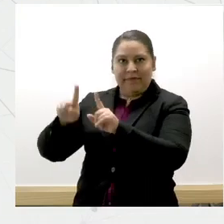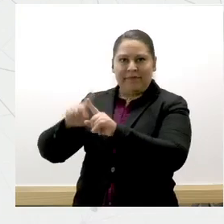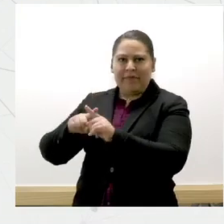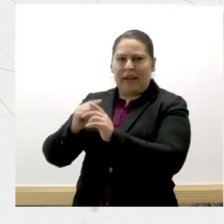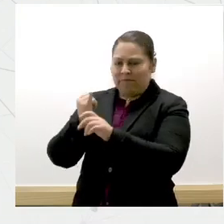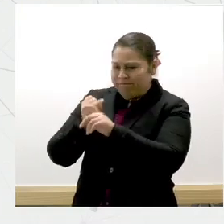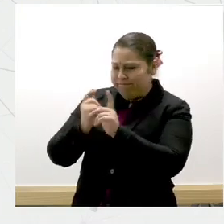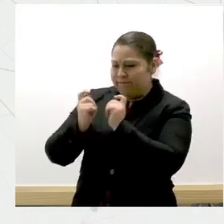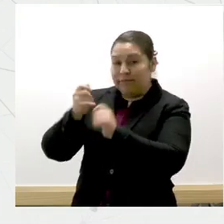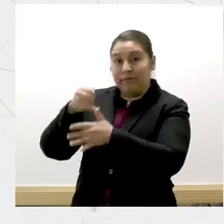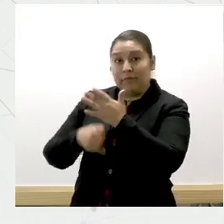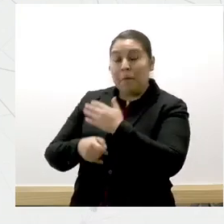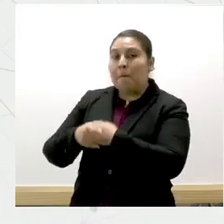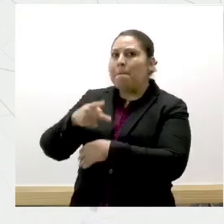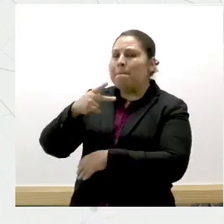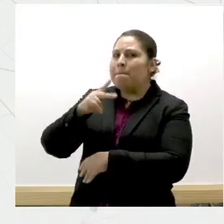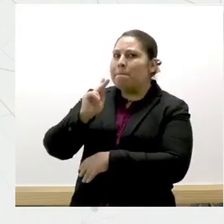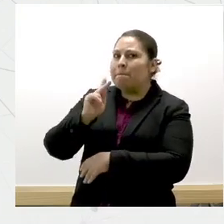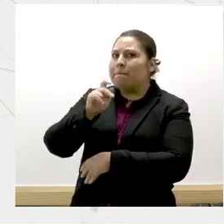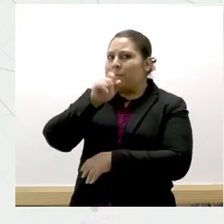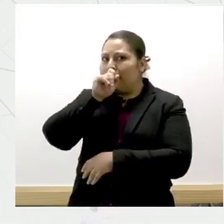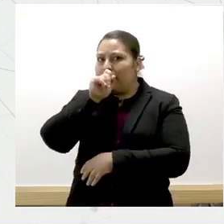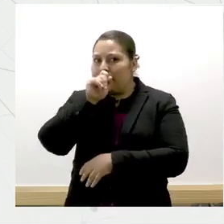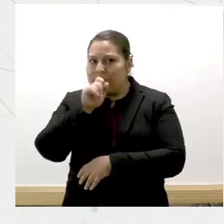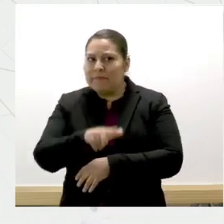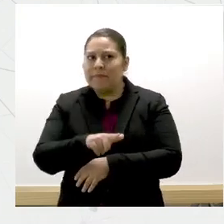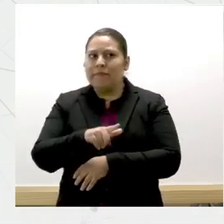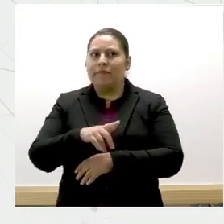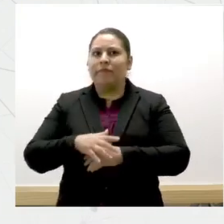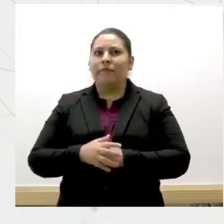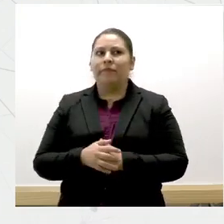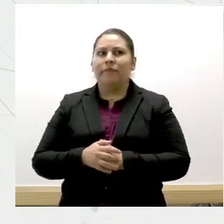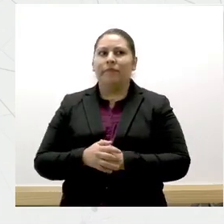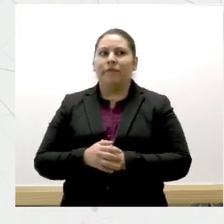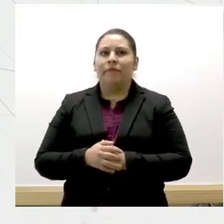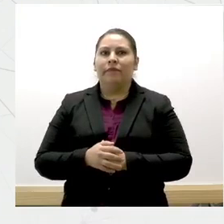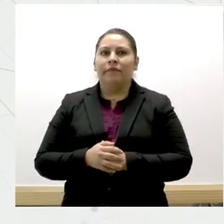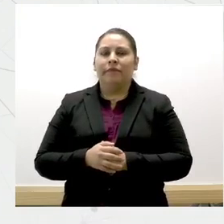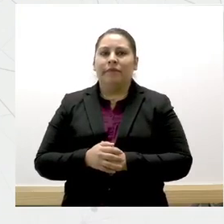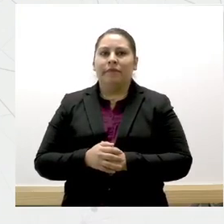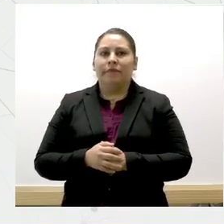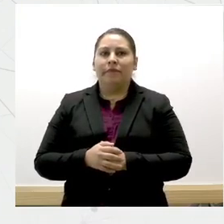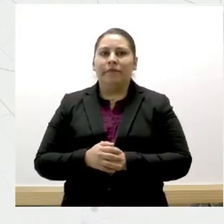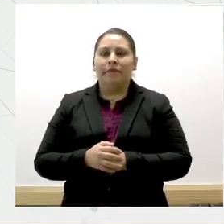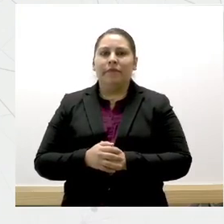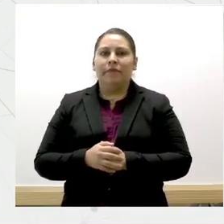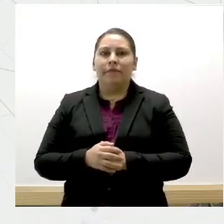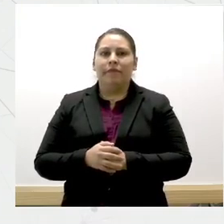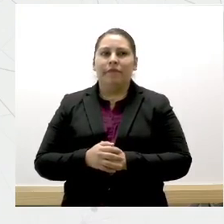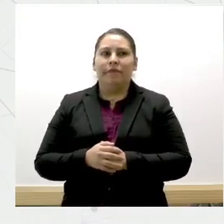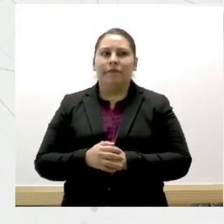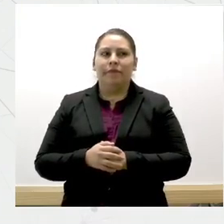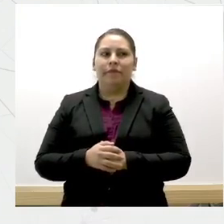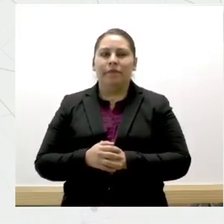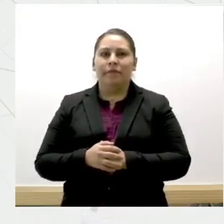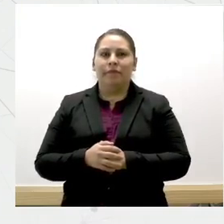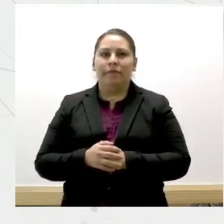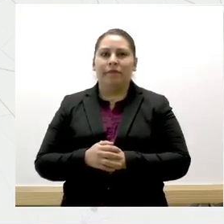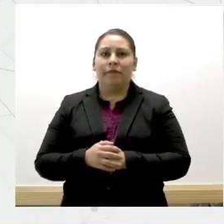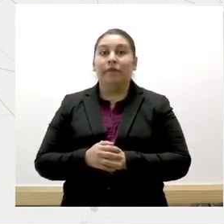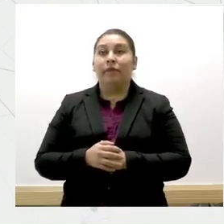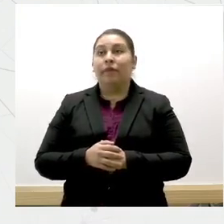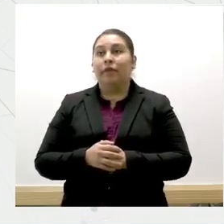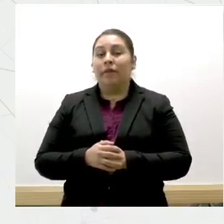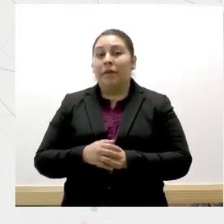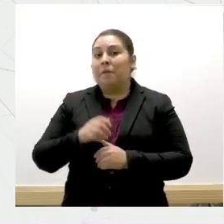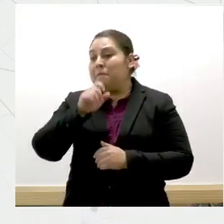también tenemos este modo general. Es decir, tenemos los principios generales de la UNESCO, todos los trabajos que se están llevando a cabo por parte de la propia ONU,